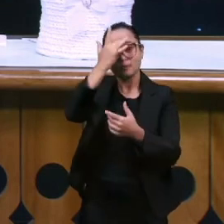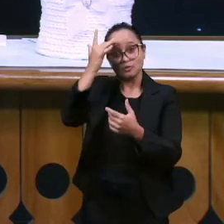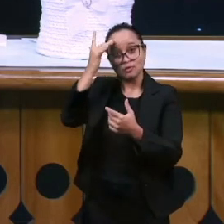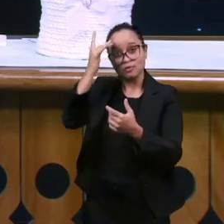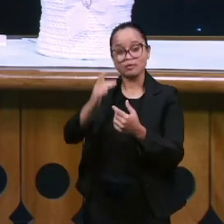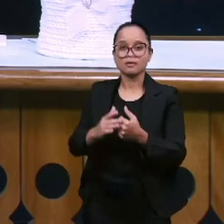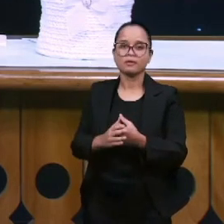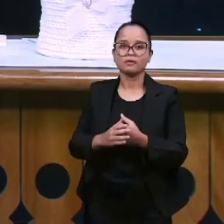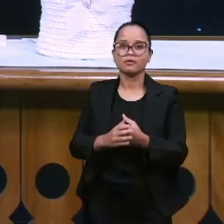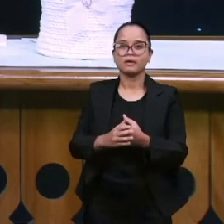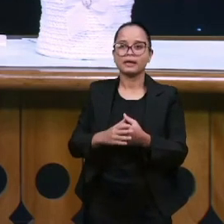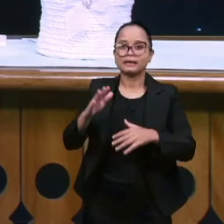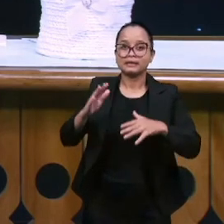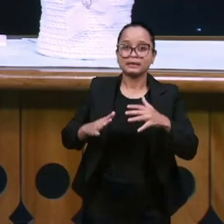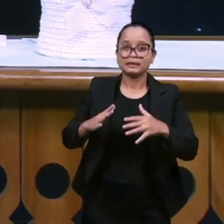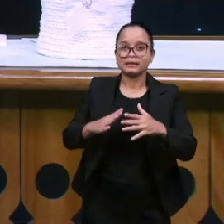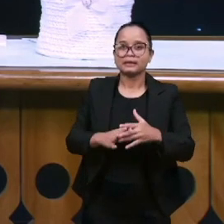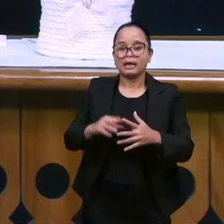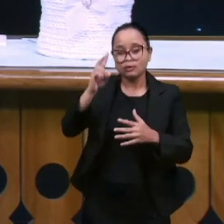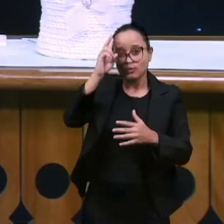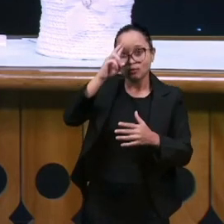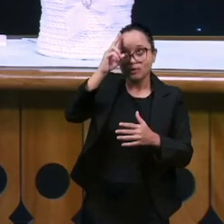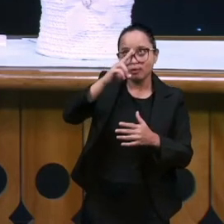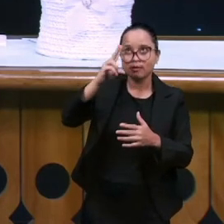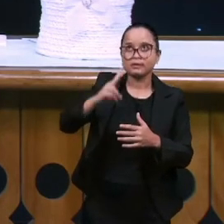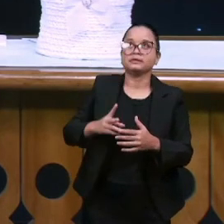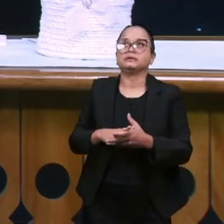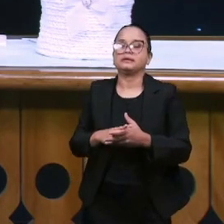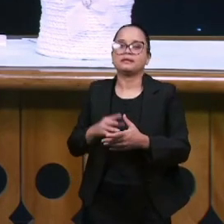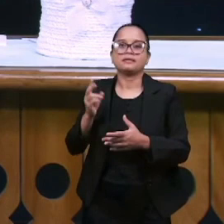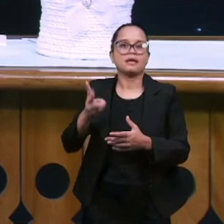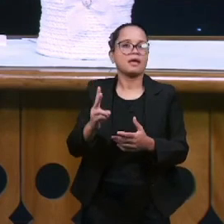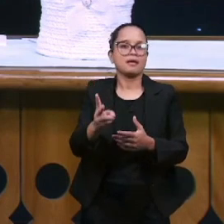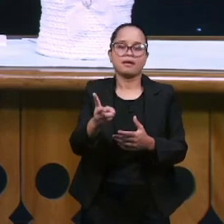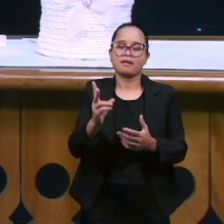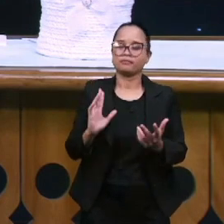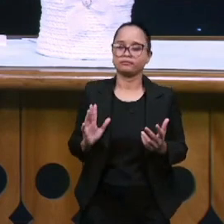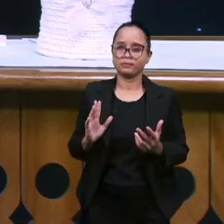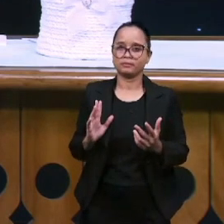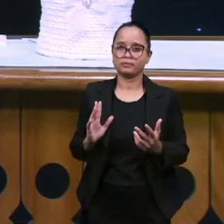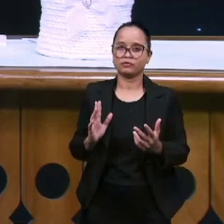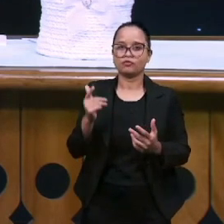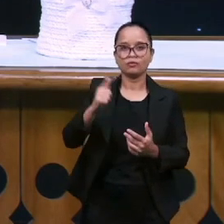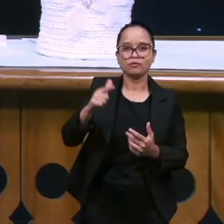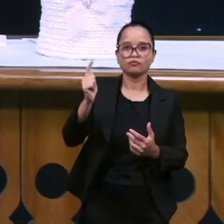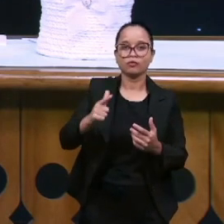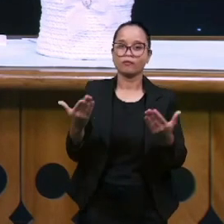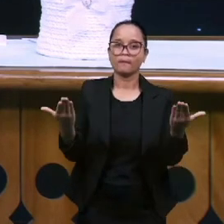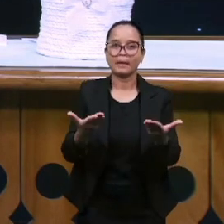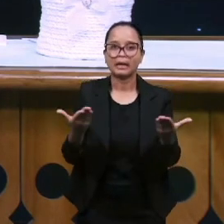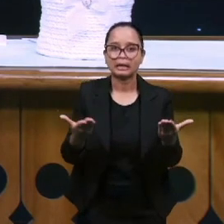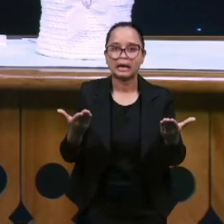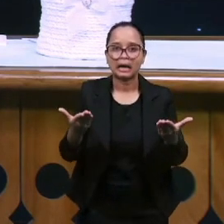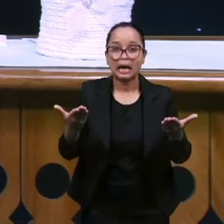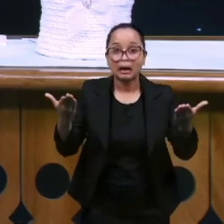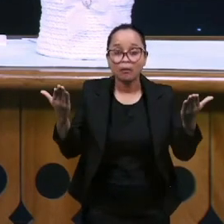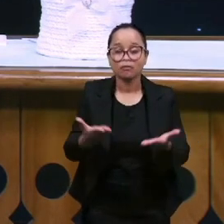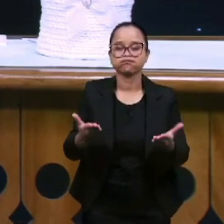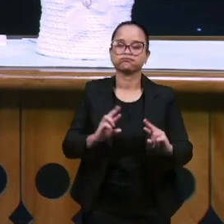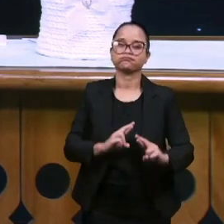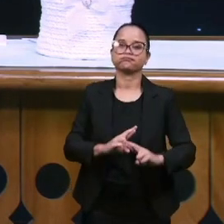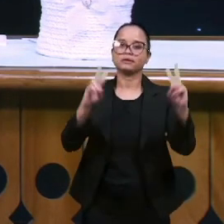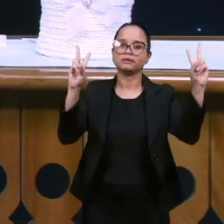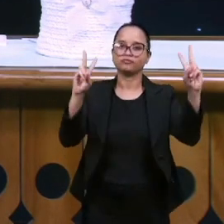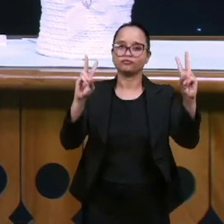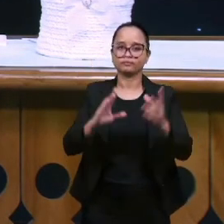escuchar muchas veces la misma historia, pero en este tiempo las cosas son diferentes. La